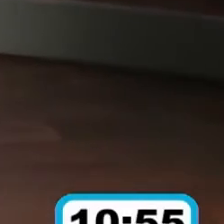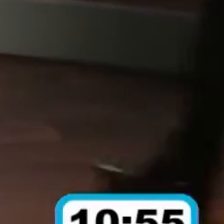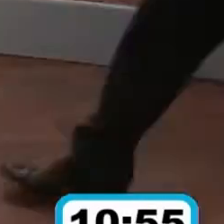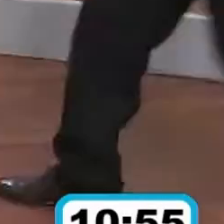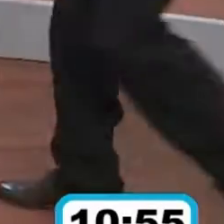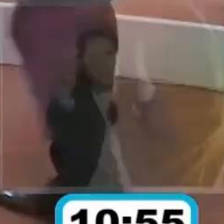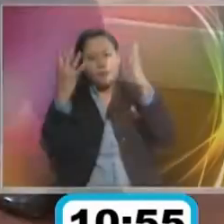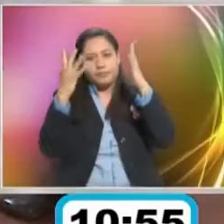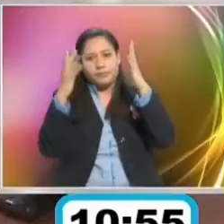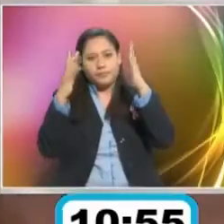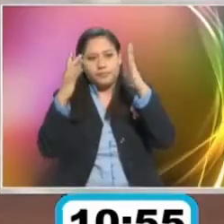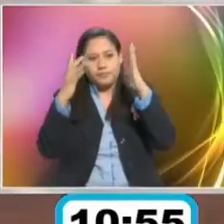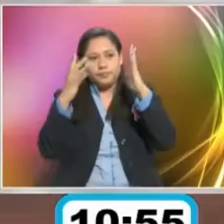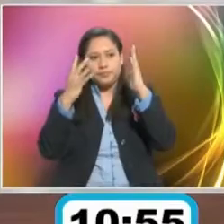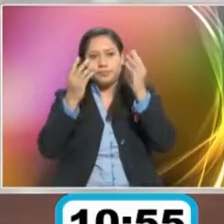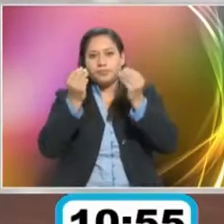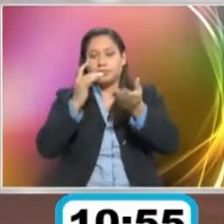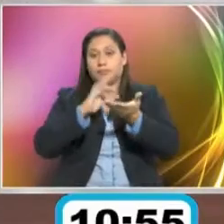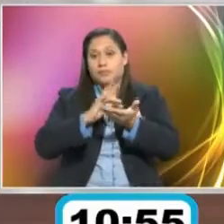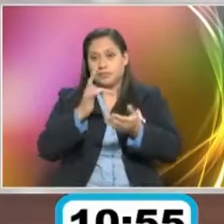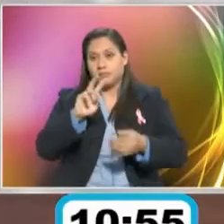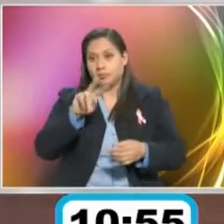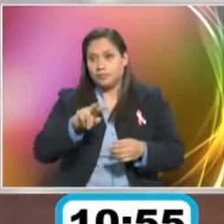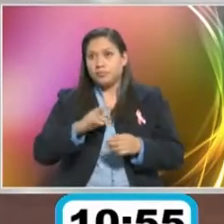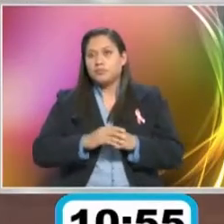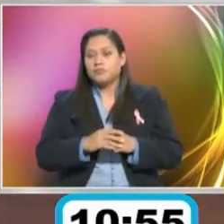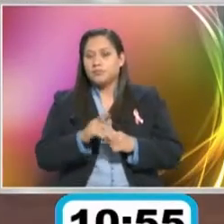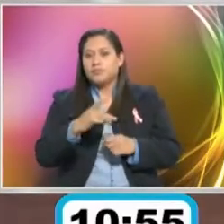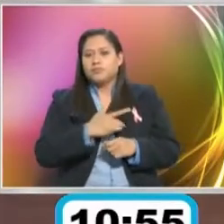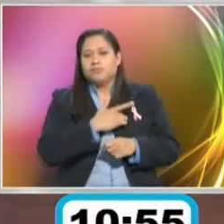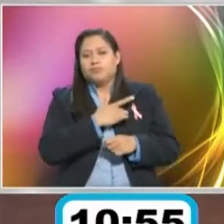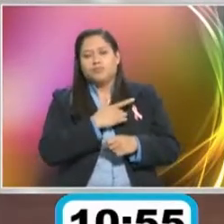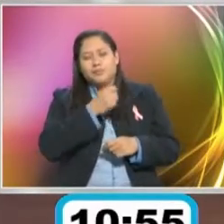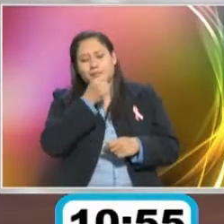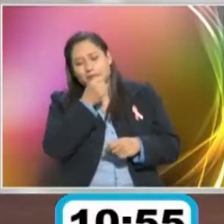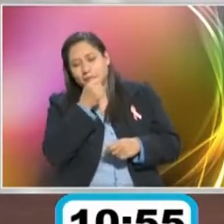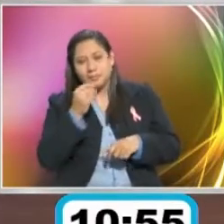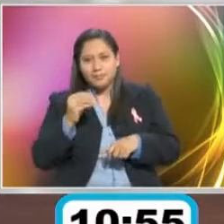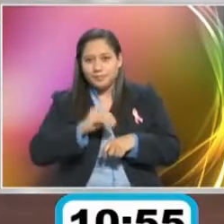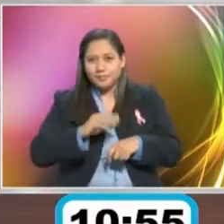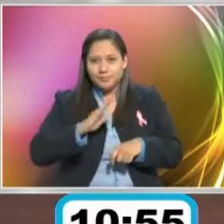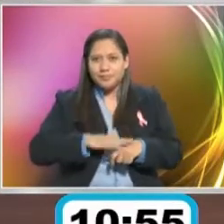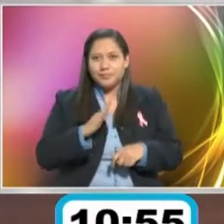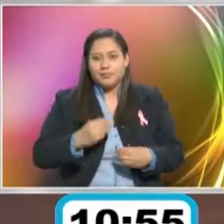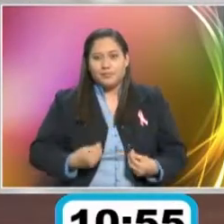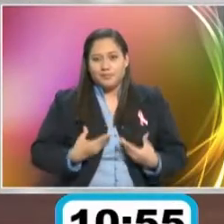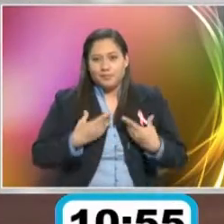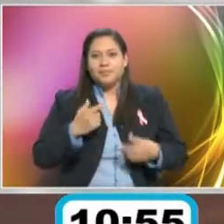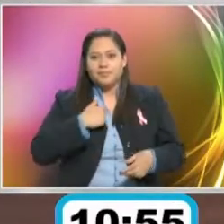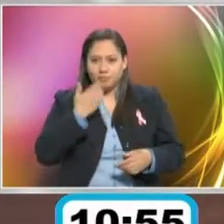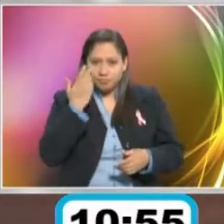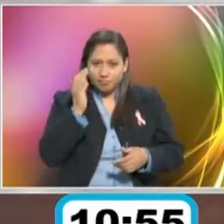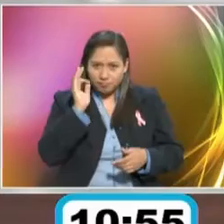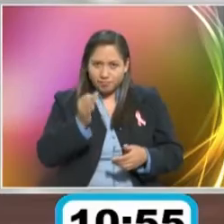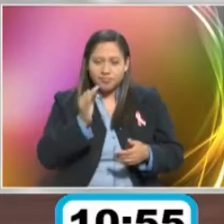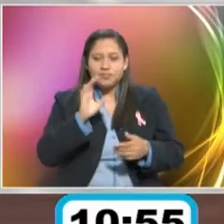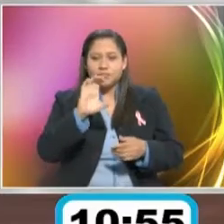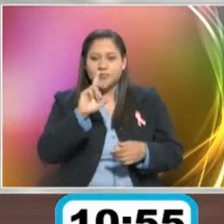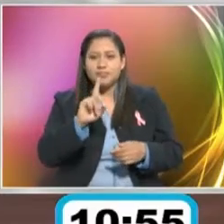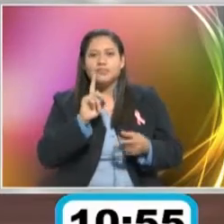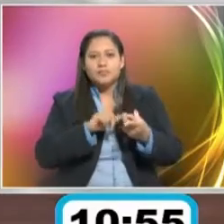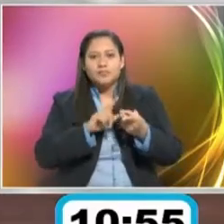Gris Romero, muchísimas gracias. Muchas Qué canción tan gracias. melancólica la que tú le has dado todavía más sentimiento. Yo quiero Muchas el disco, gracias. ¿dónde la